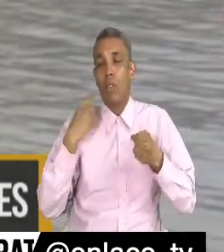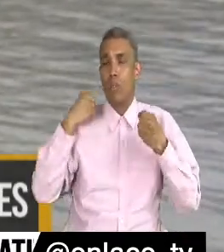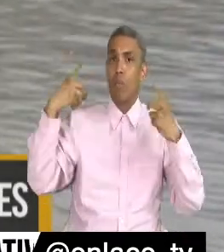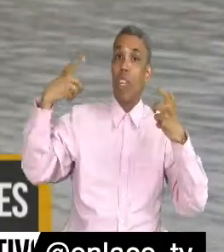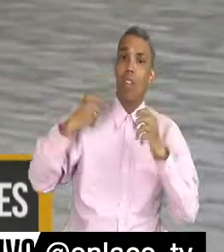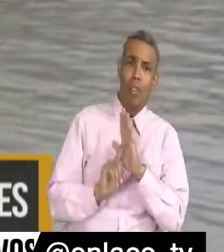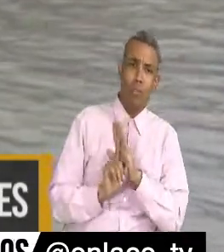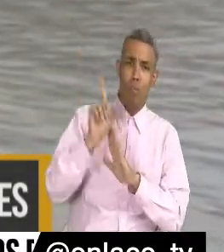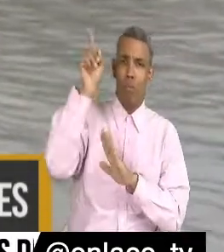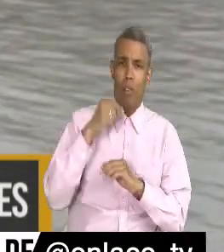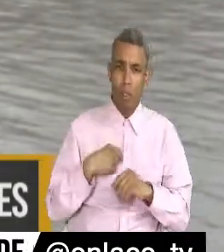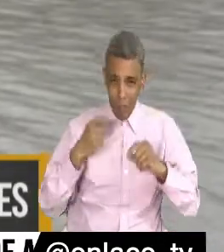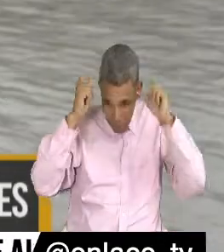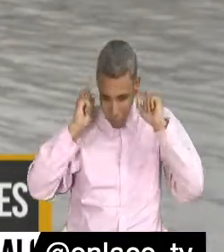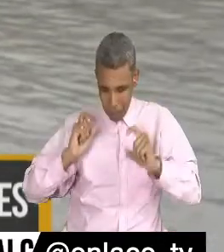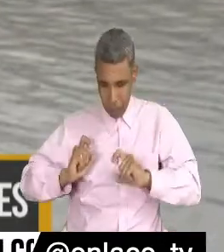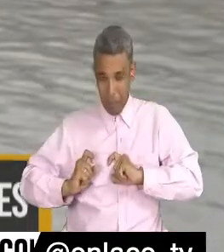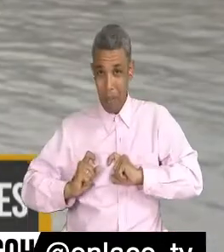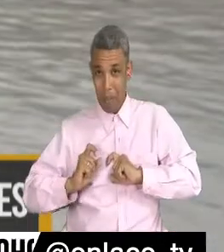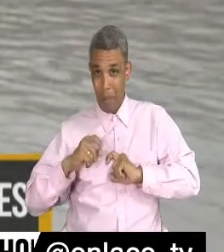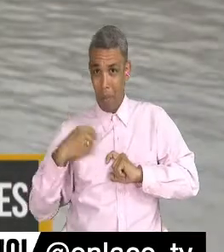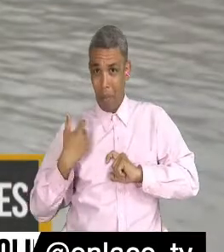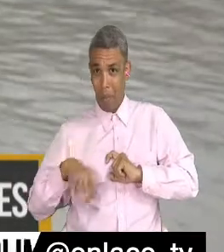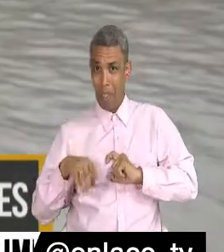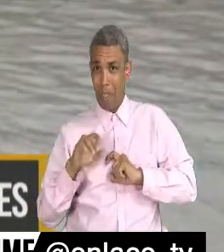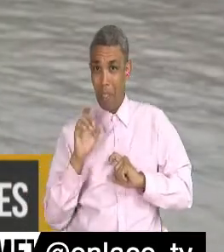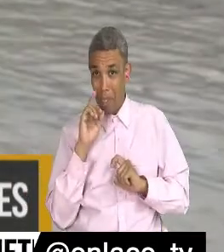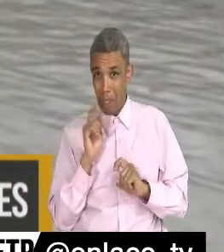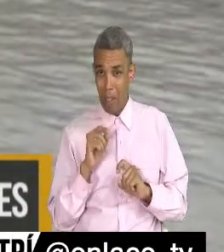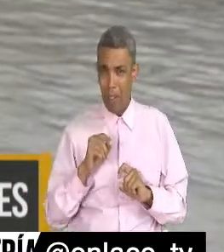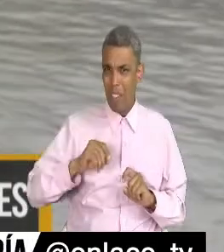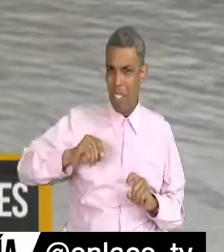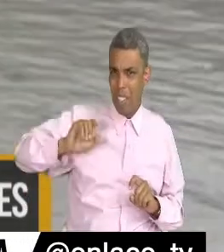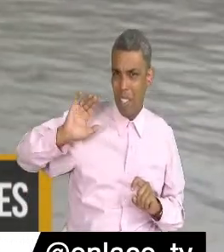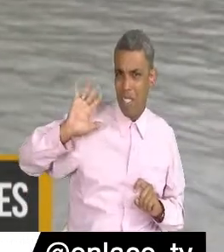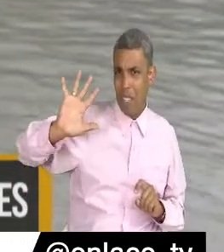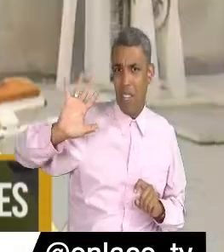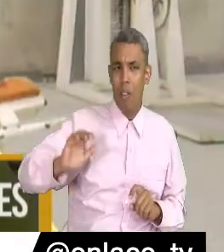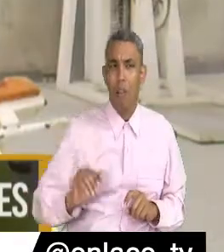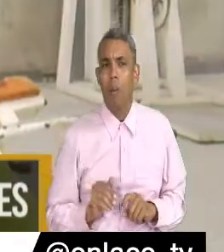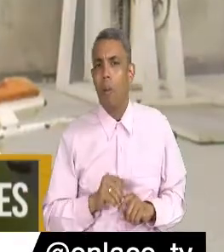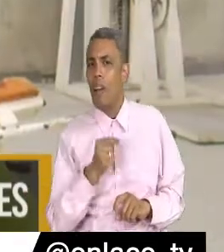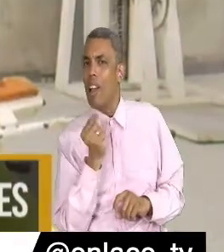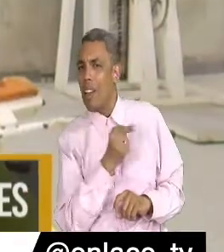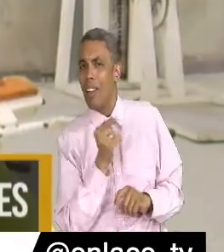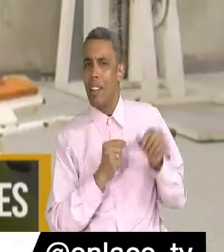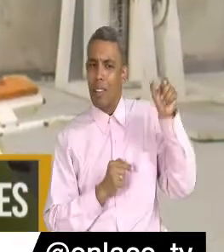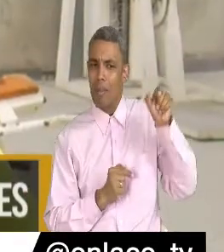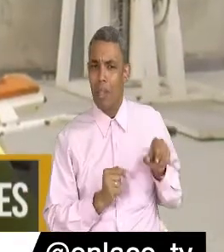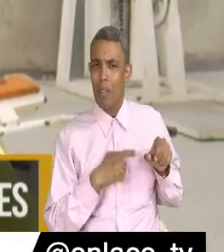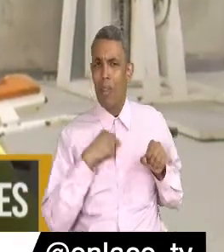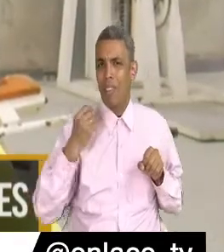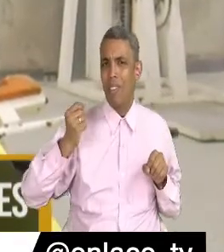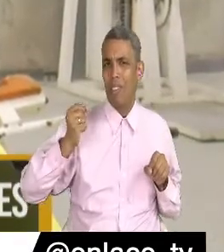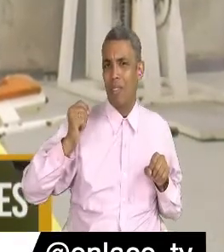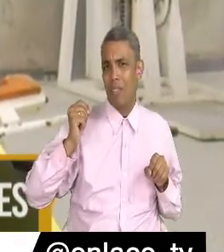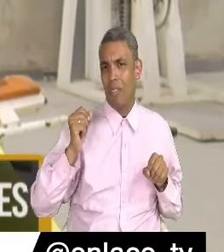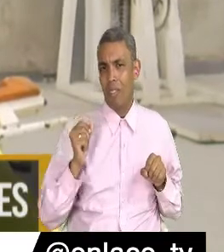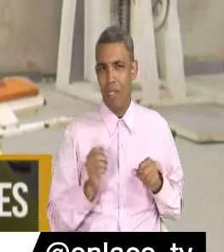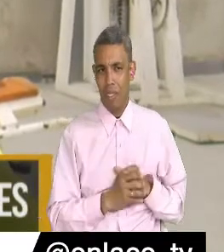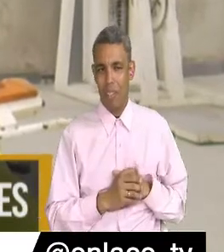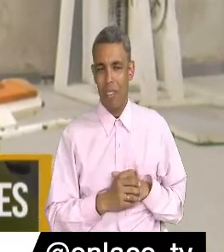obtuvo 5 de las 15 plazas que obtuvimos nosotros como delegación. Él obtuvo 3